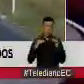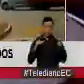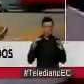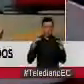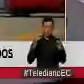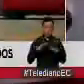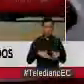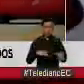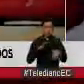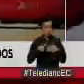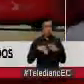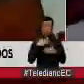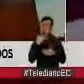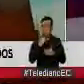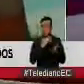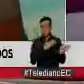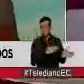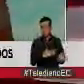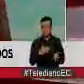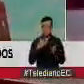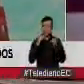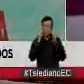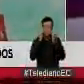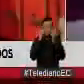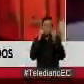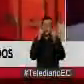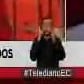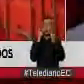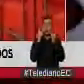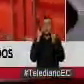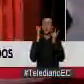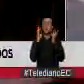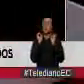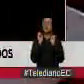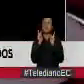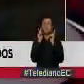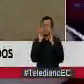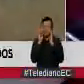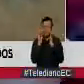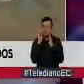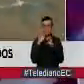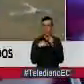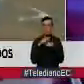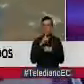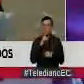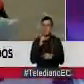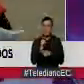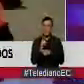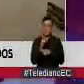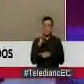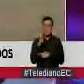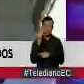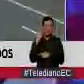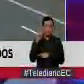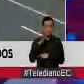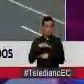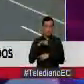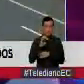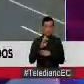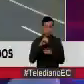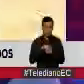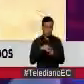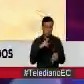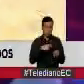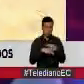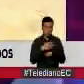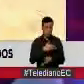en el que estemos todos mejor, en el que abramos los ojos y las oportunidades para saber que nuestro mercado no está en los 17 millones de habitantes que